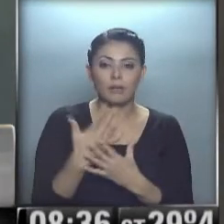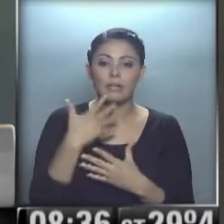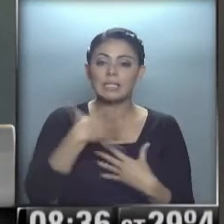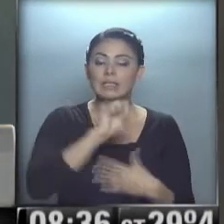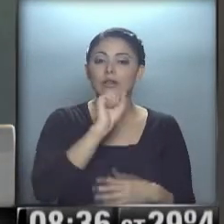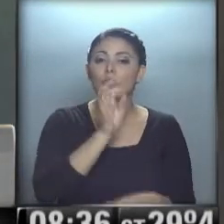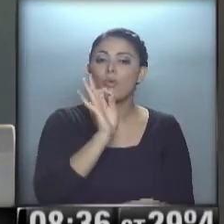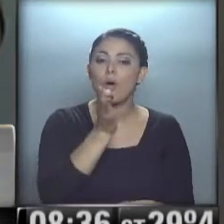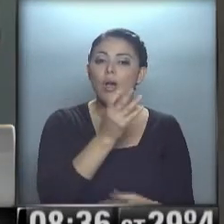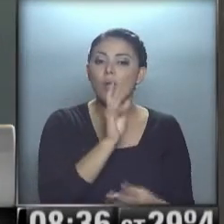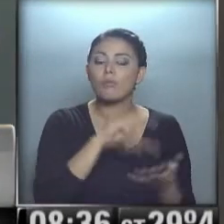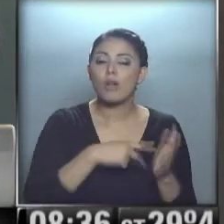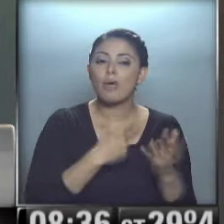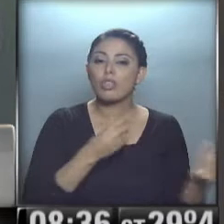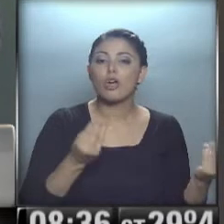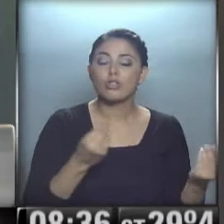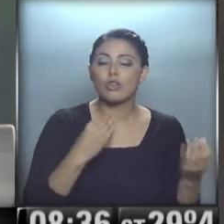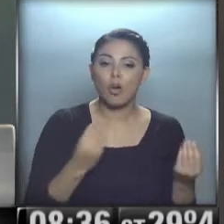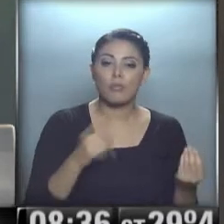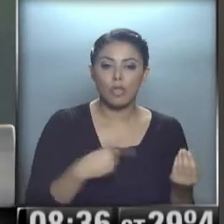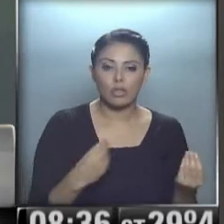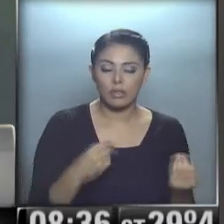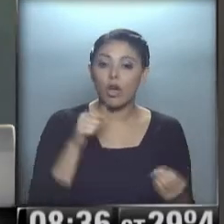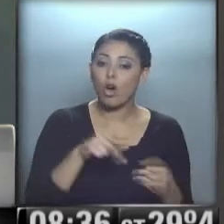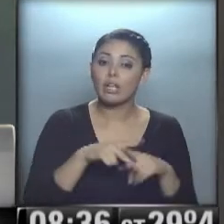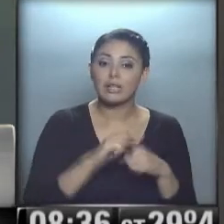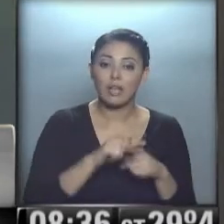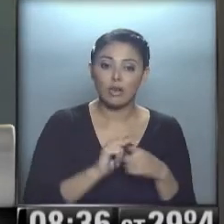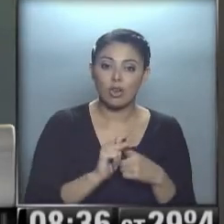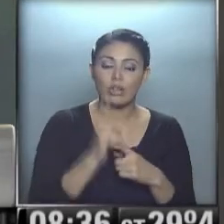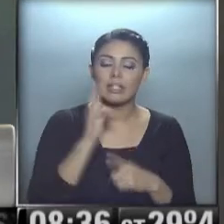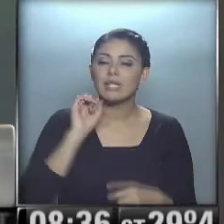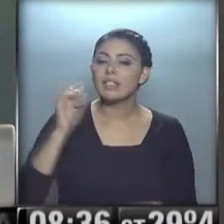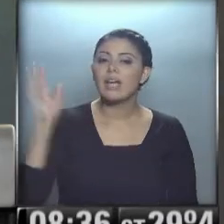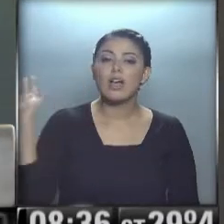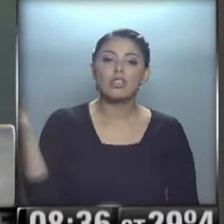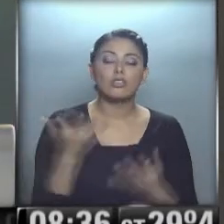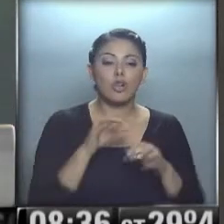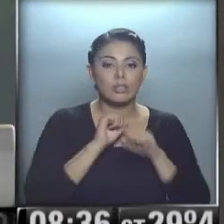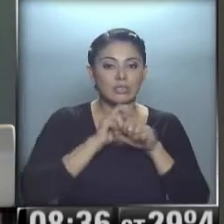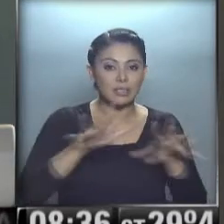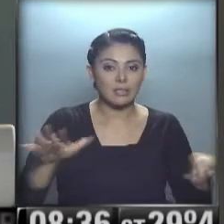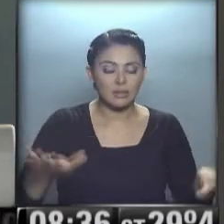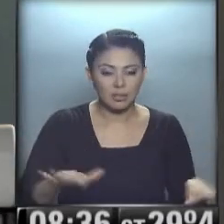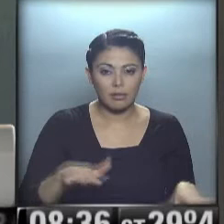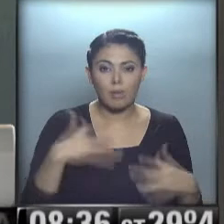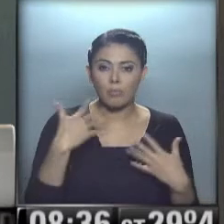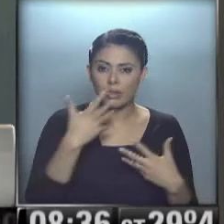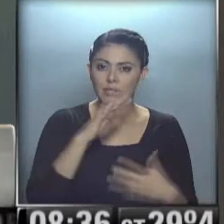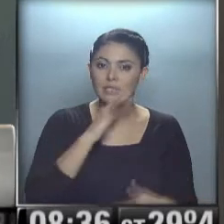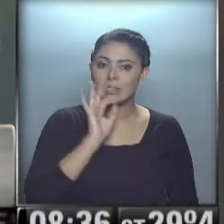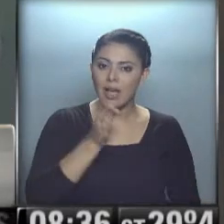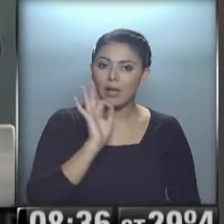de los problemas y dónde se dan. Usted sabe que hoy la tecnología disponible para los sistemas de distribución permite identificar